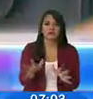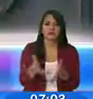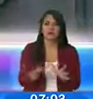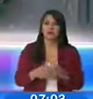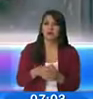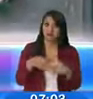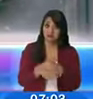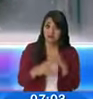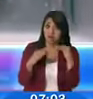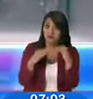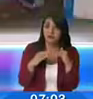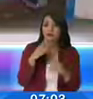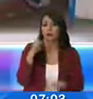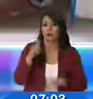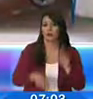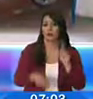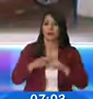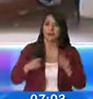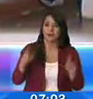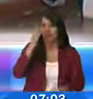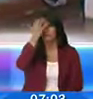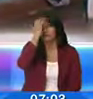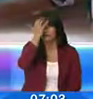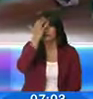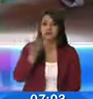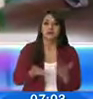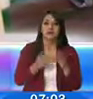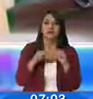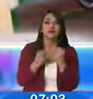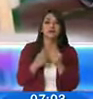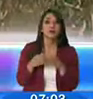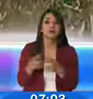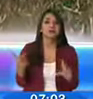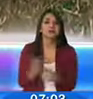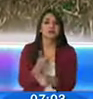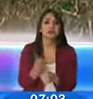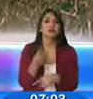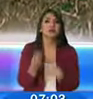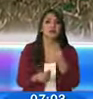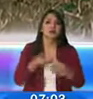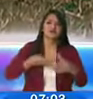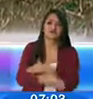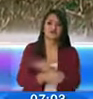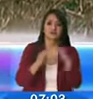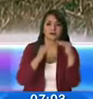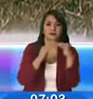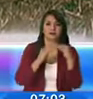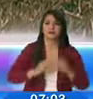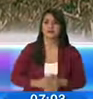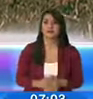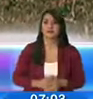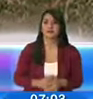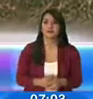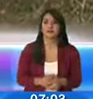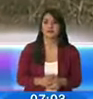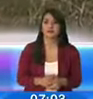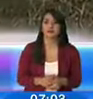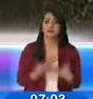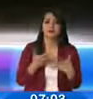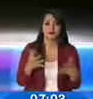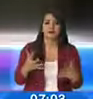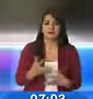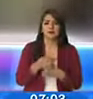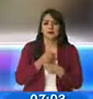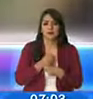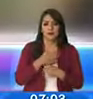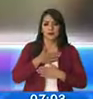ingresar, pero aquí están preocupados. Creen que es una peligrosa banda que está operando con la modalidad del estruche. Hemos estado tratando de asegurar mucho